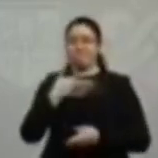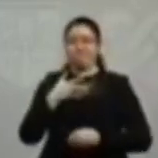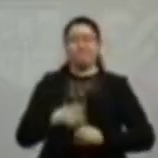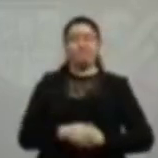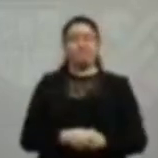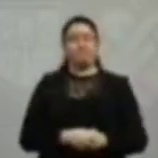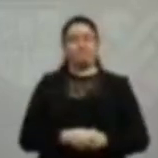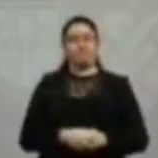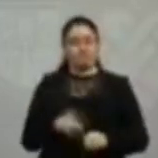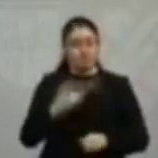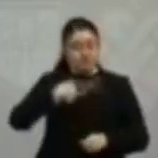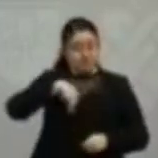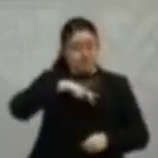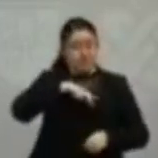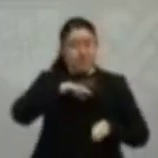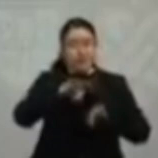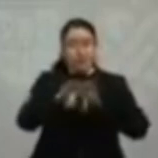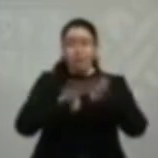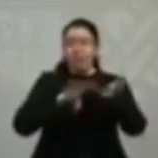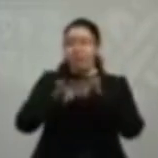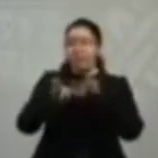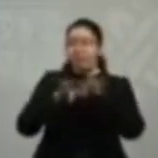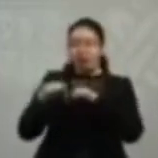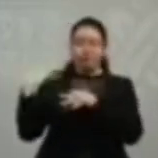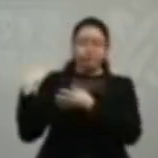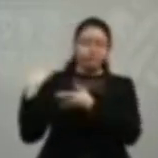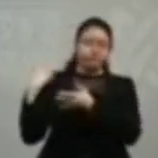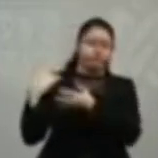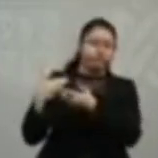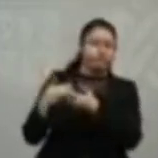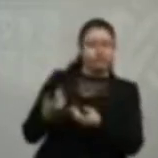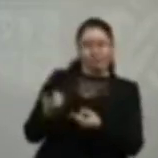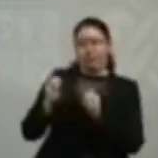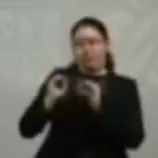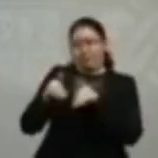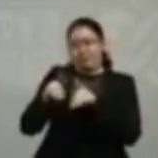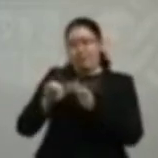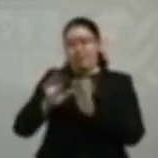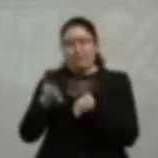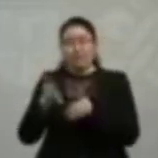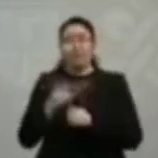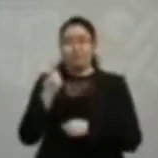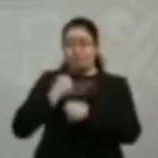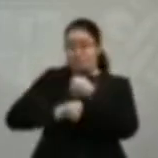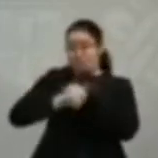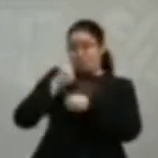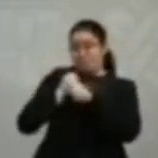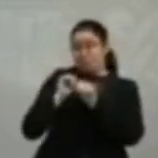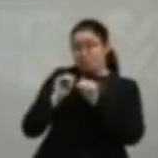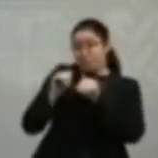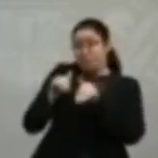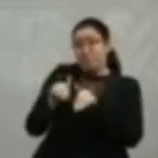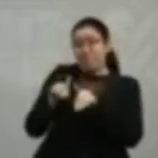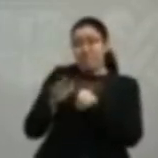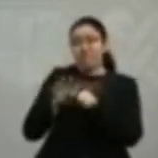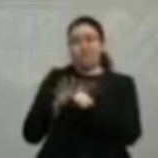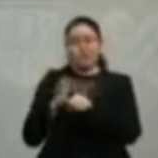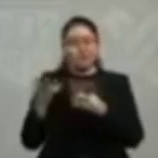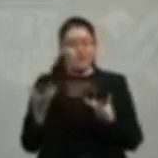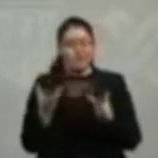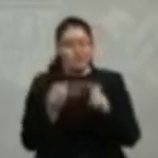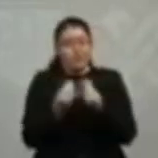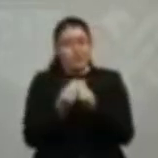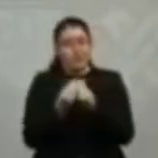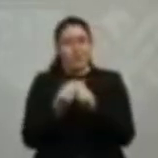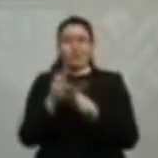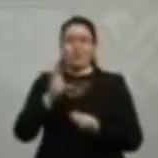Hemos estado trabajando desde que llegamos y fortalecido desde hace un año con colectivas